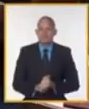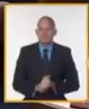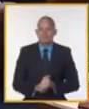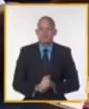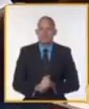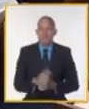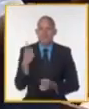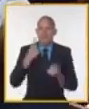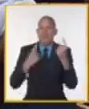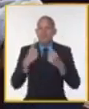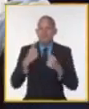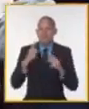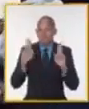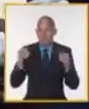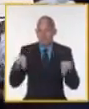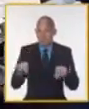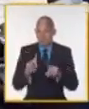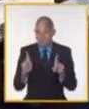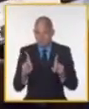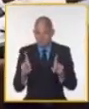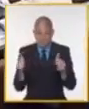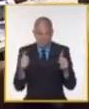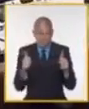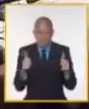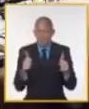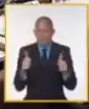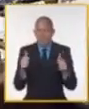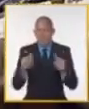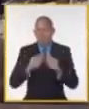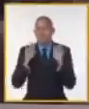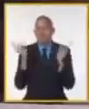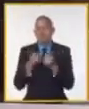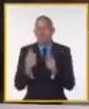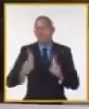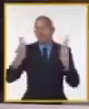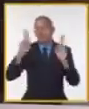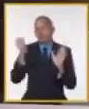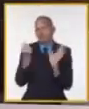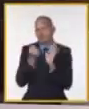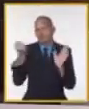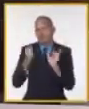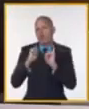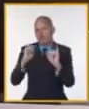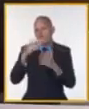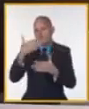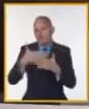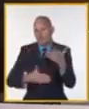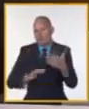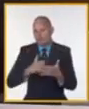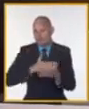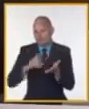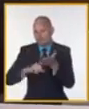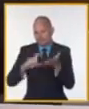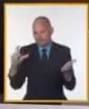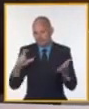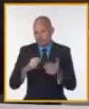¿Alguien en contra? ¿Se abstiene? Bueno, aprobado el informe de rendición de cuentas del Buró a este octavo